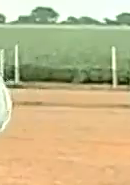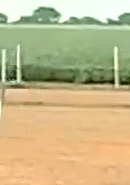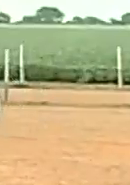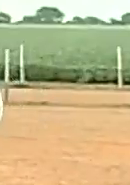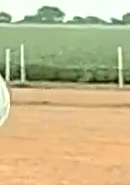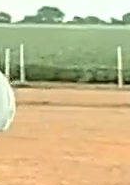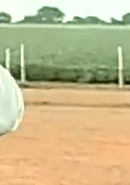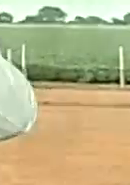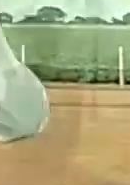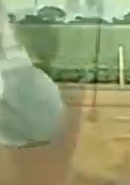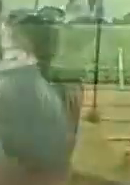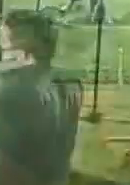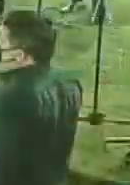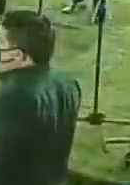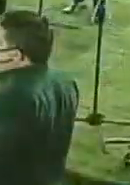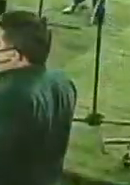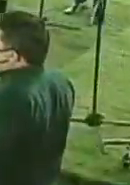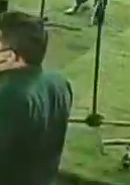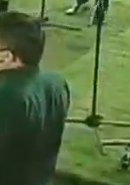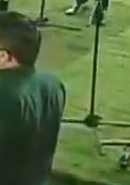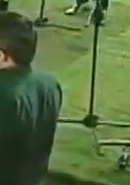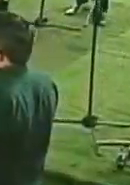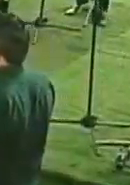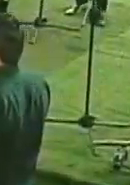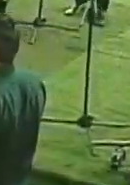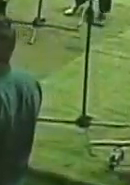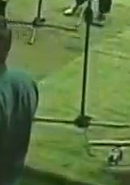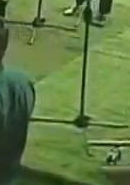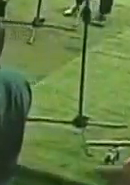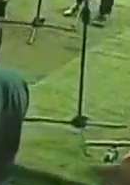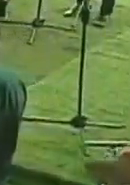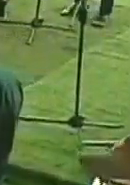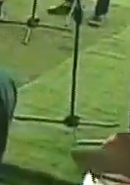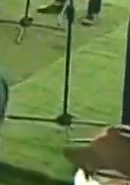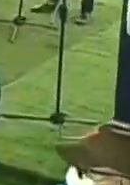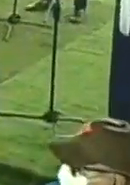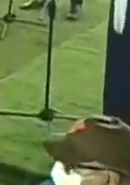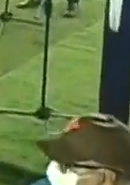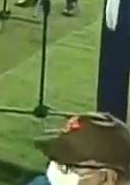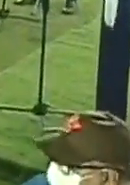y trabajo lo que trae pa' compartirlo.